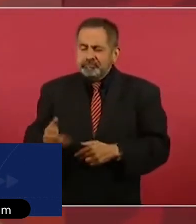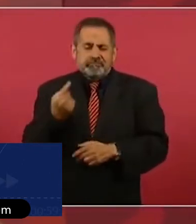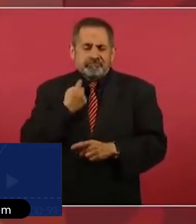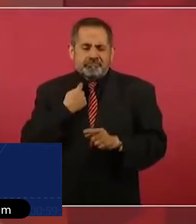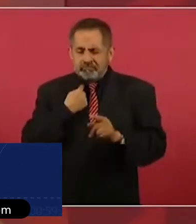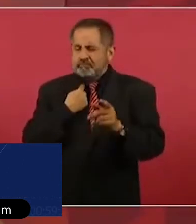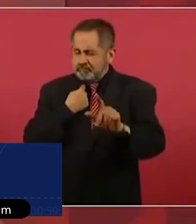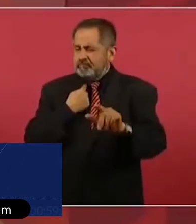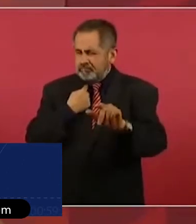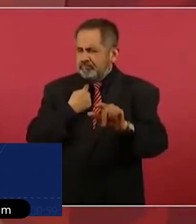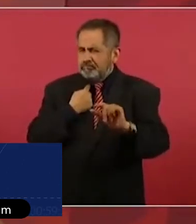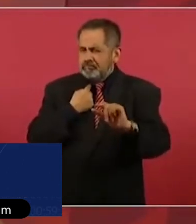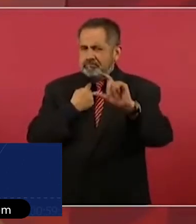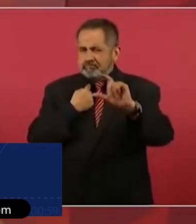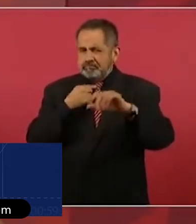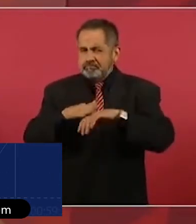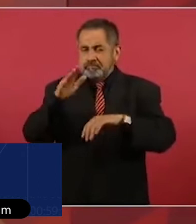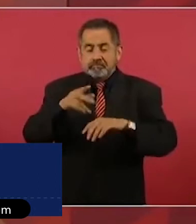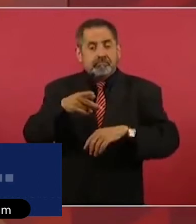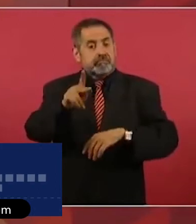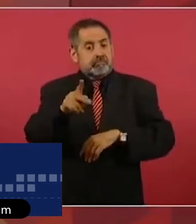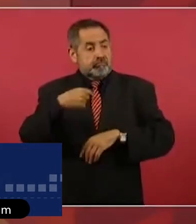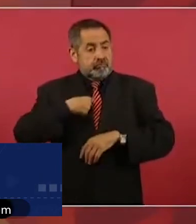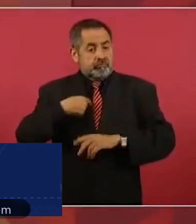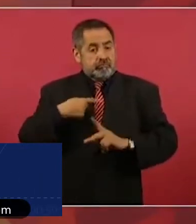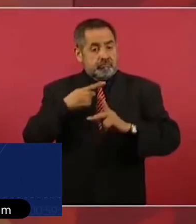Pero imagínense, desde que llegamos,